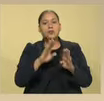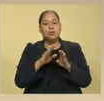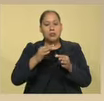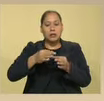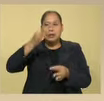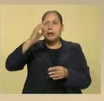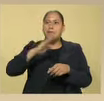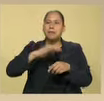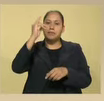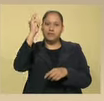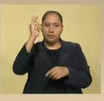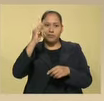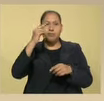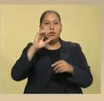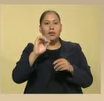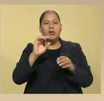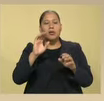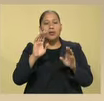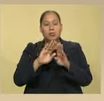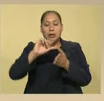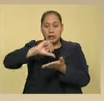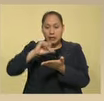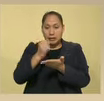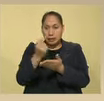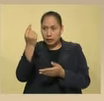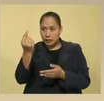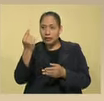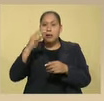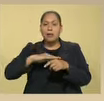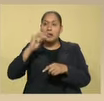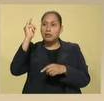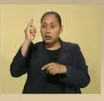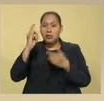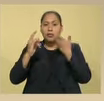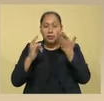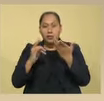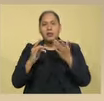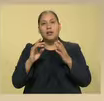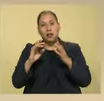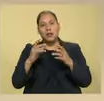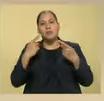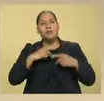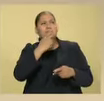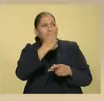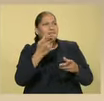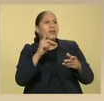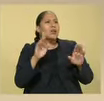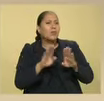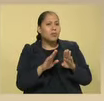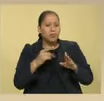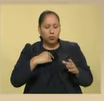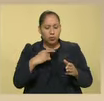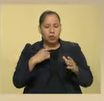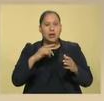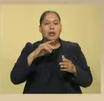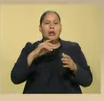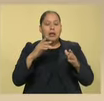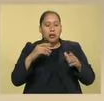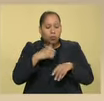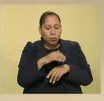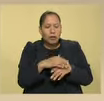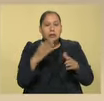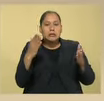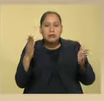centímetros. Así, okay. Los petits, sí, se quieren ver un poquito más grandes, ¿no? No. Entonces la gente me dice, oye, pero ¿cómo sé que soy talla petit? Bueno,